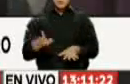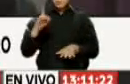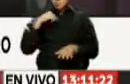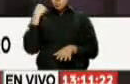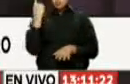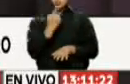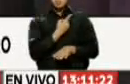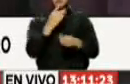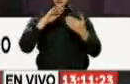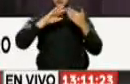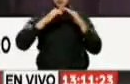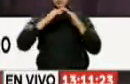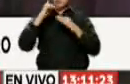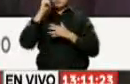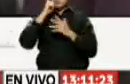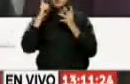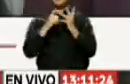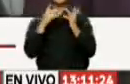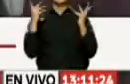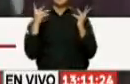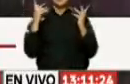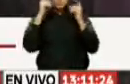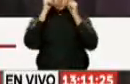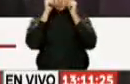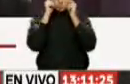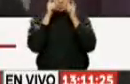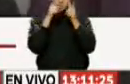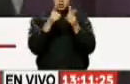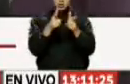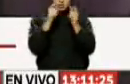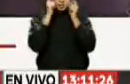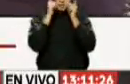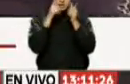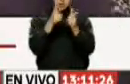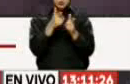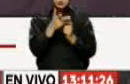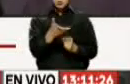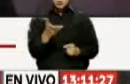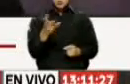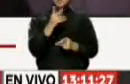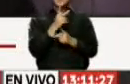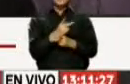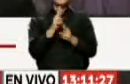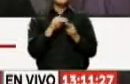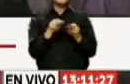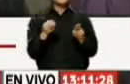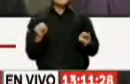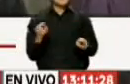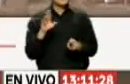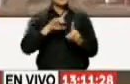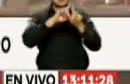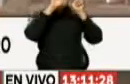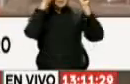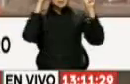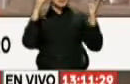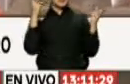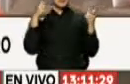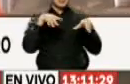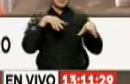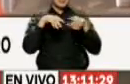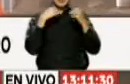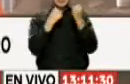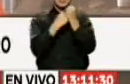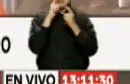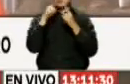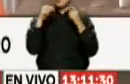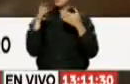como comunidades debemos ser los veedores de esos cuidados ambientales que hacen las empresas. Acciones a favor y en